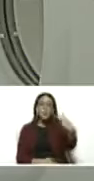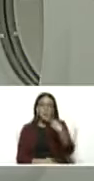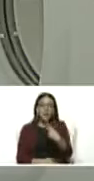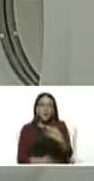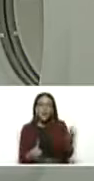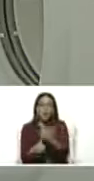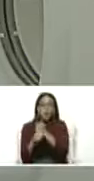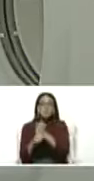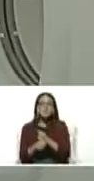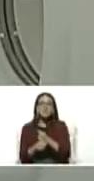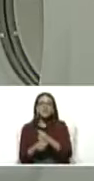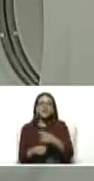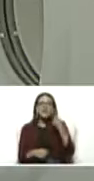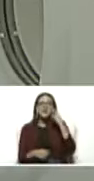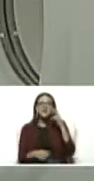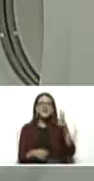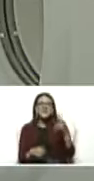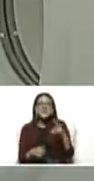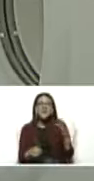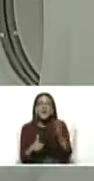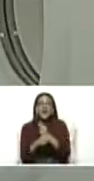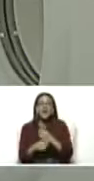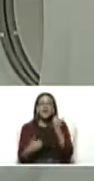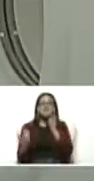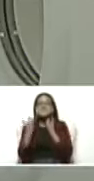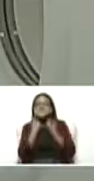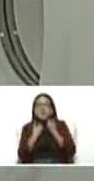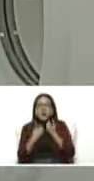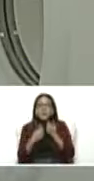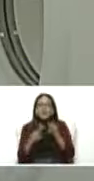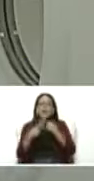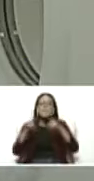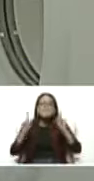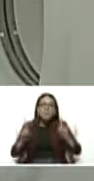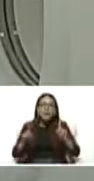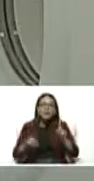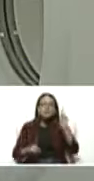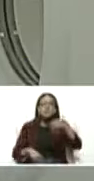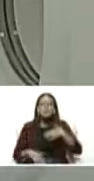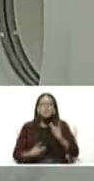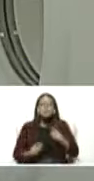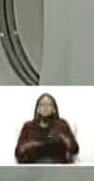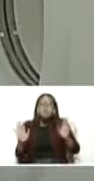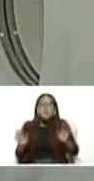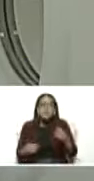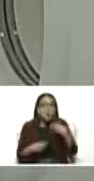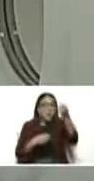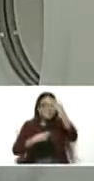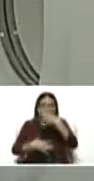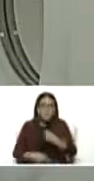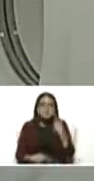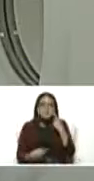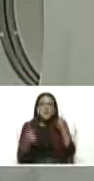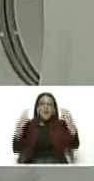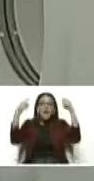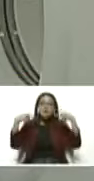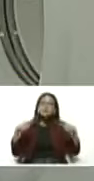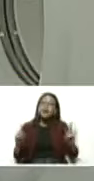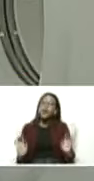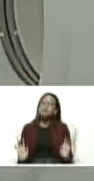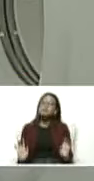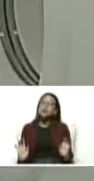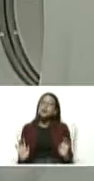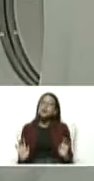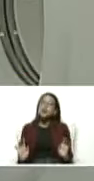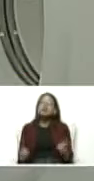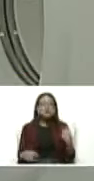de retro, sape gato. Hay que hablar de la salud. Chequeos para que se sepa que uno